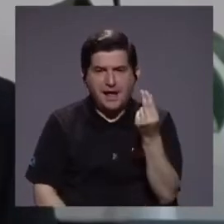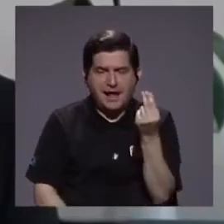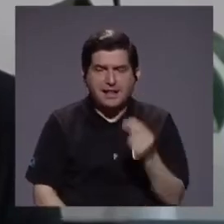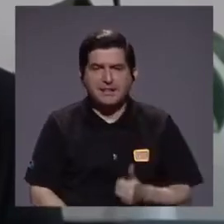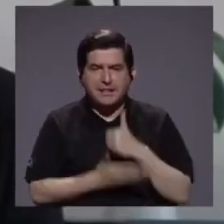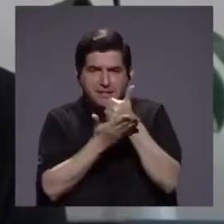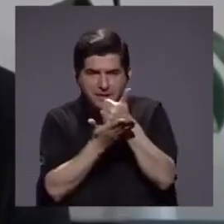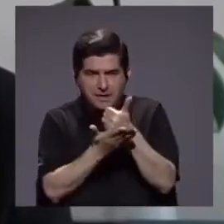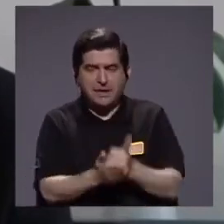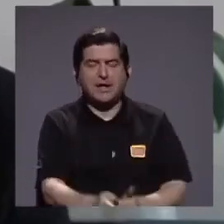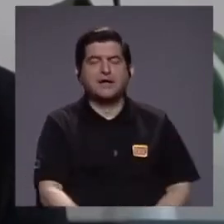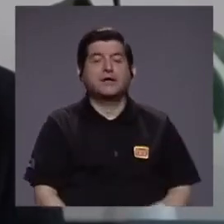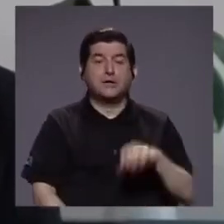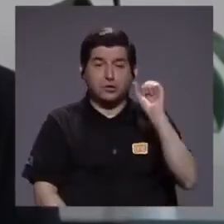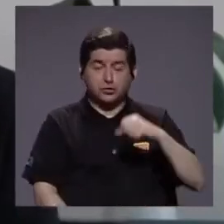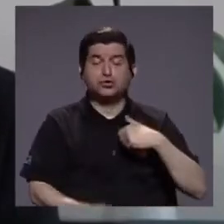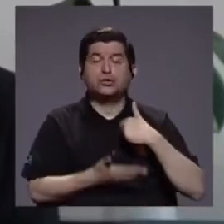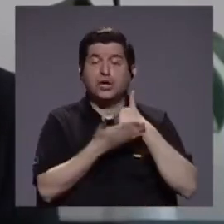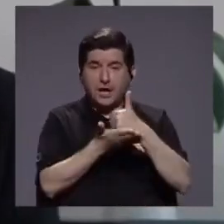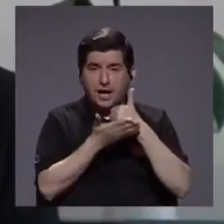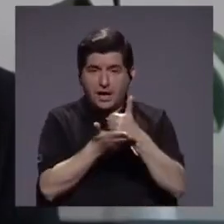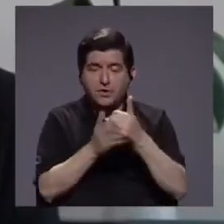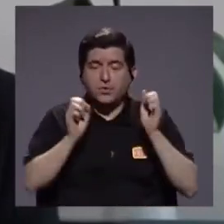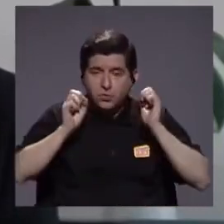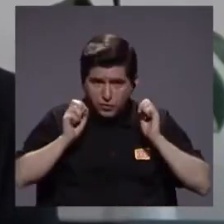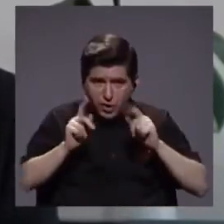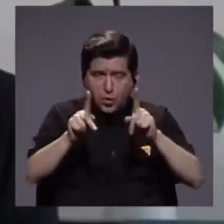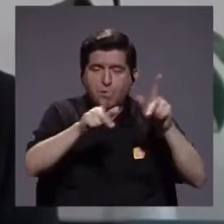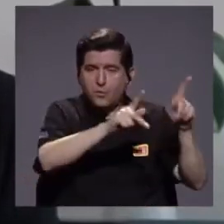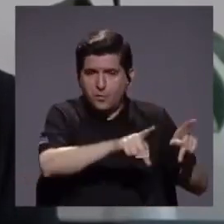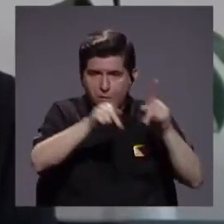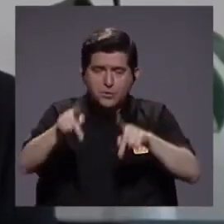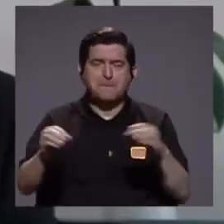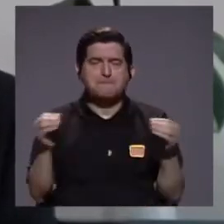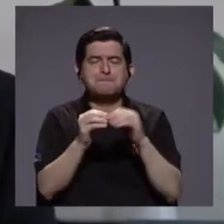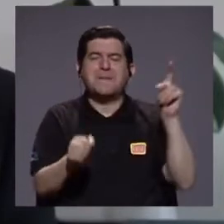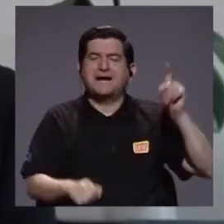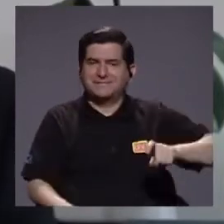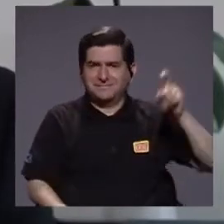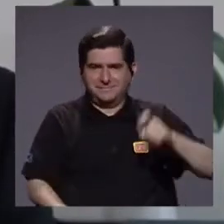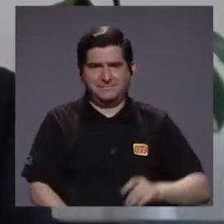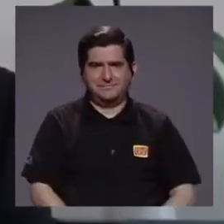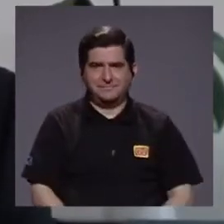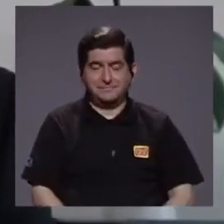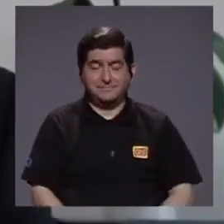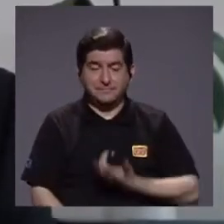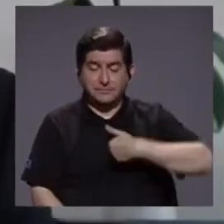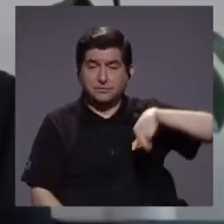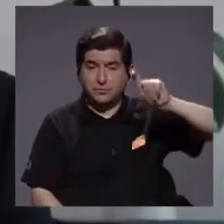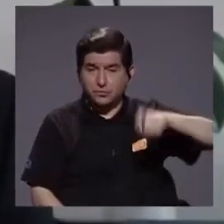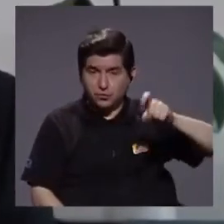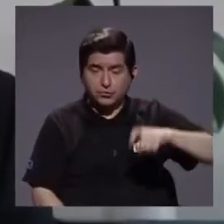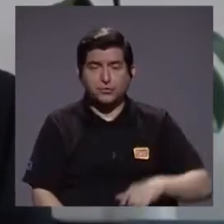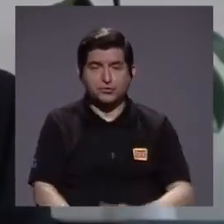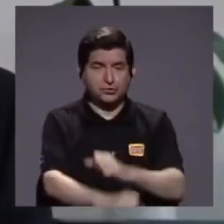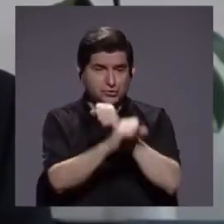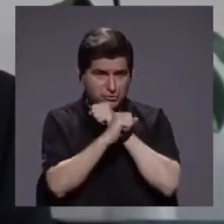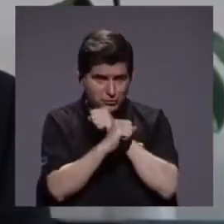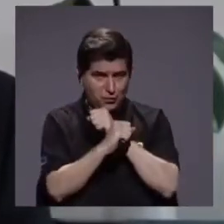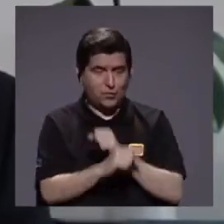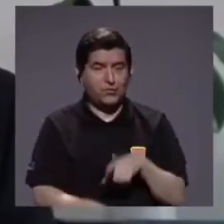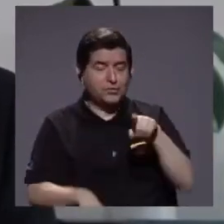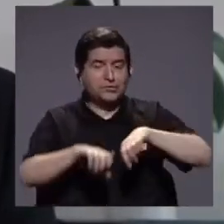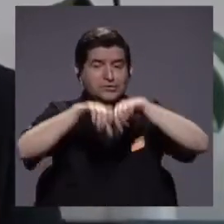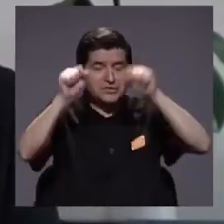becas vayan a fortalecer las oportunidades de las personas que más lo requieren. Necesitamos también asegurar que